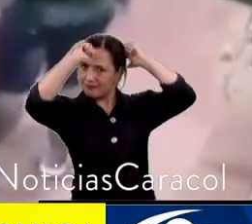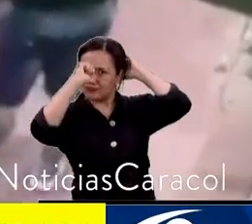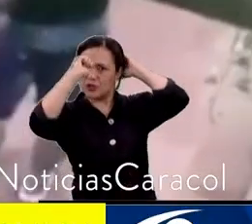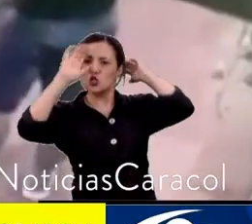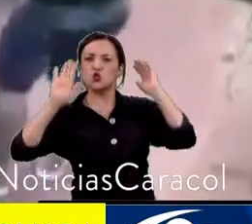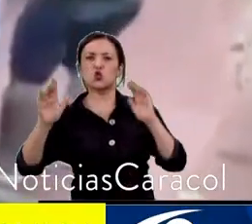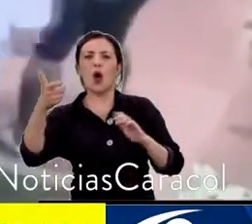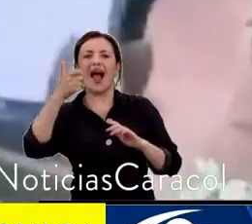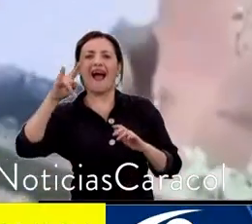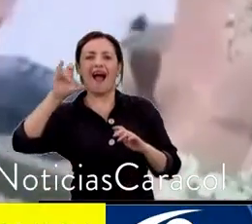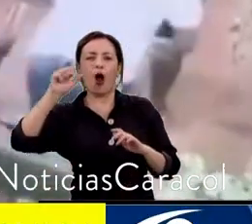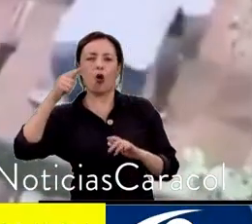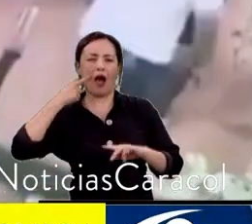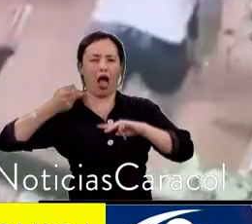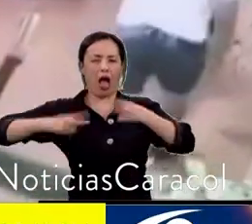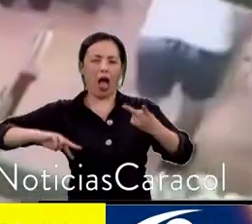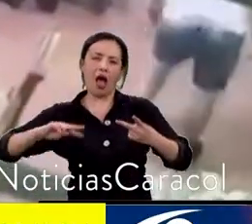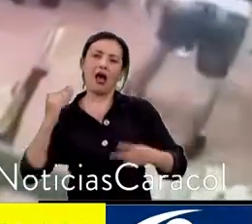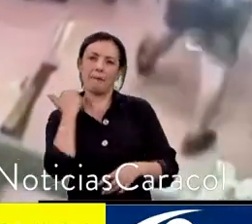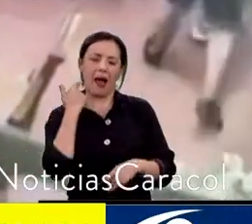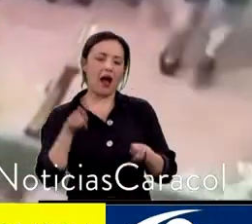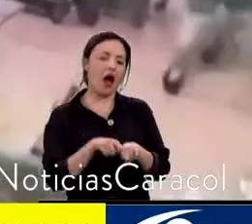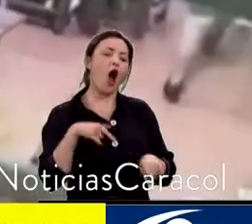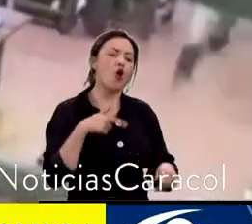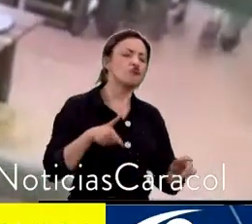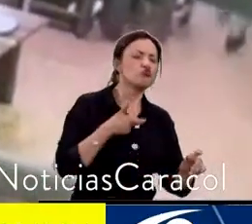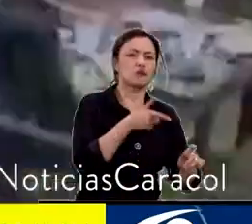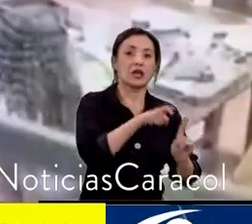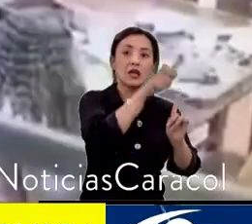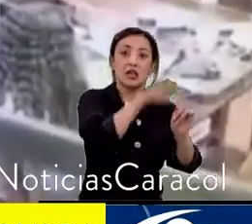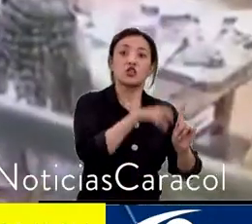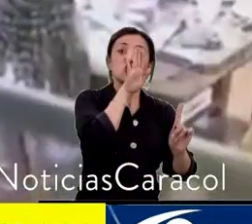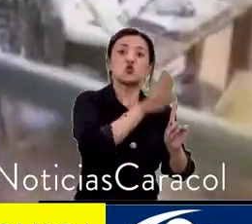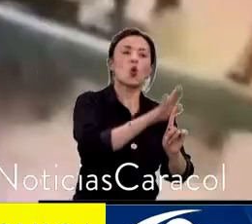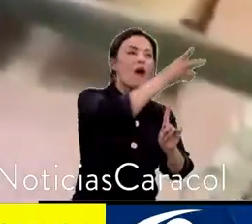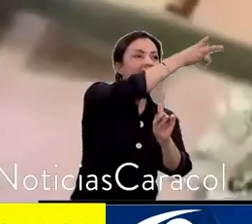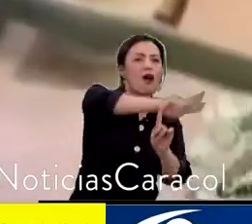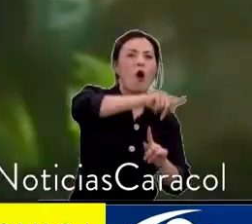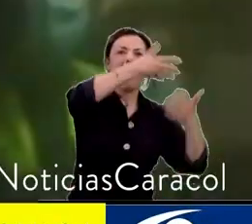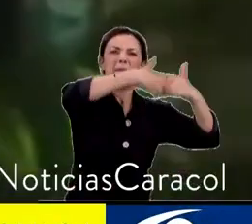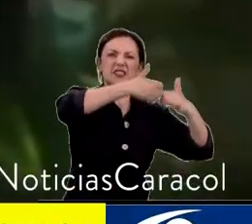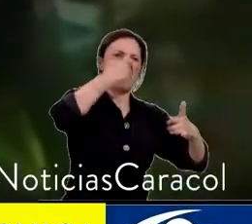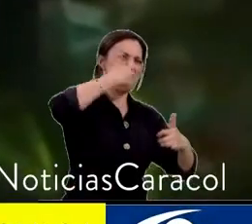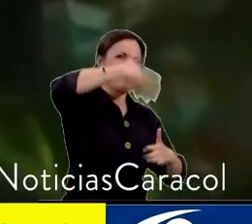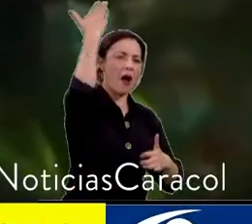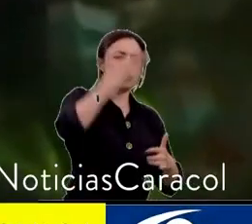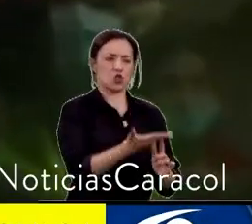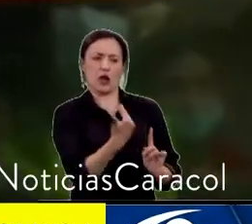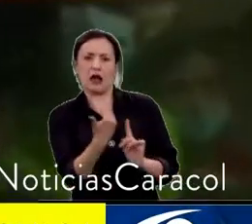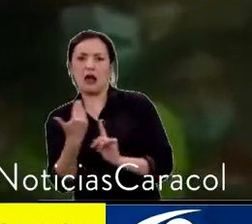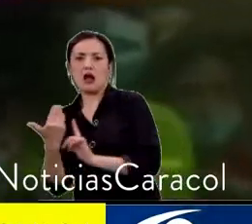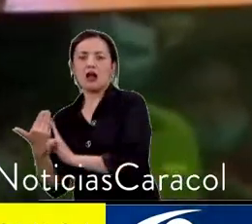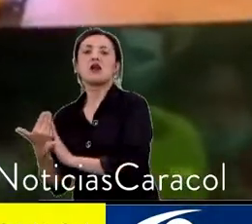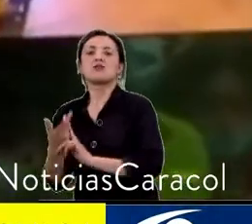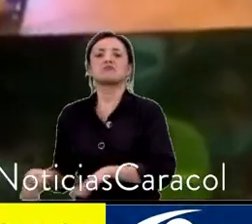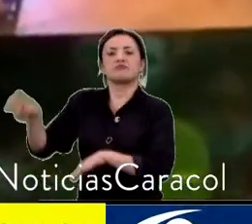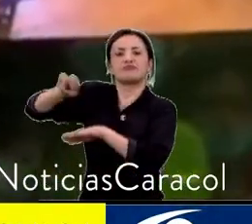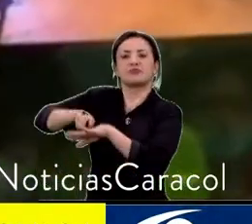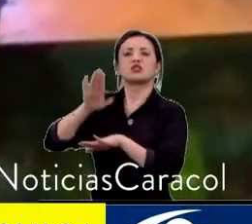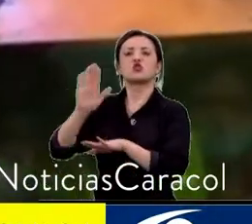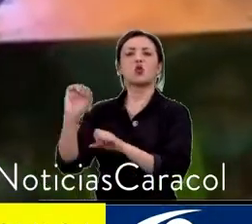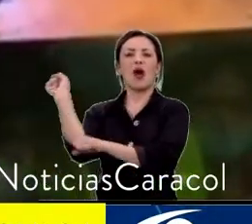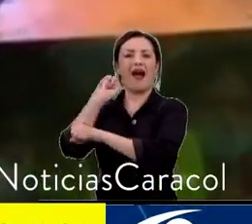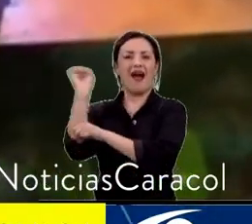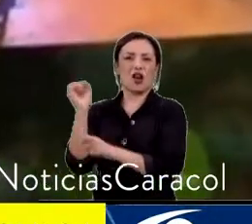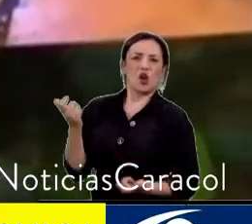Gaula aparentemente engañó al joven, hijo de un reconocido empresario, para sacarlo del establecimiento y lo hizo subir a una camioneta